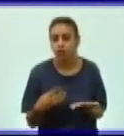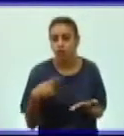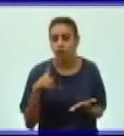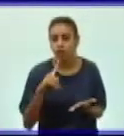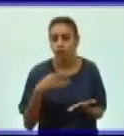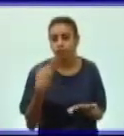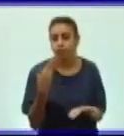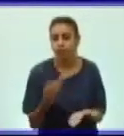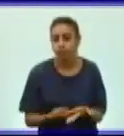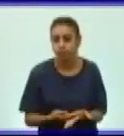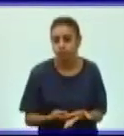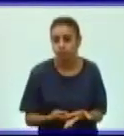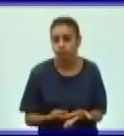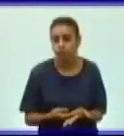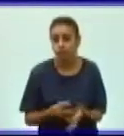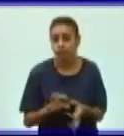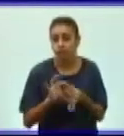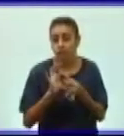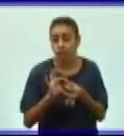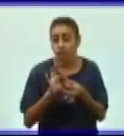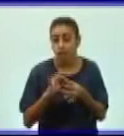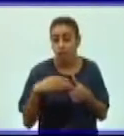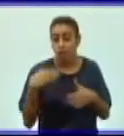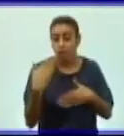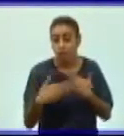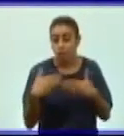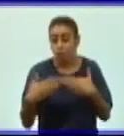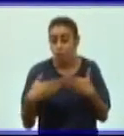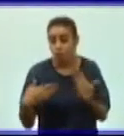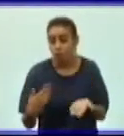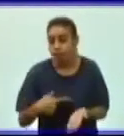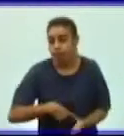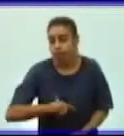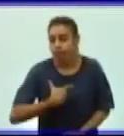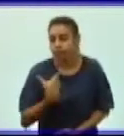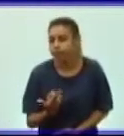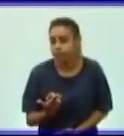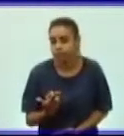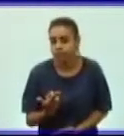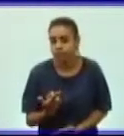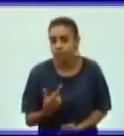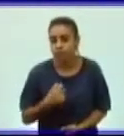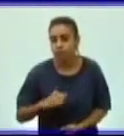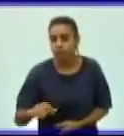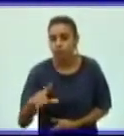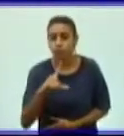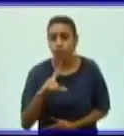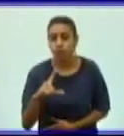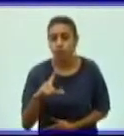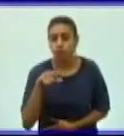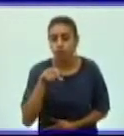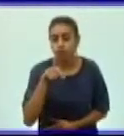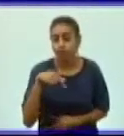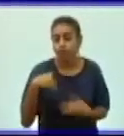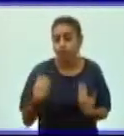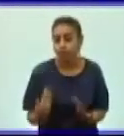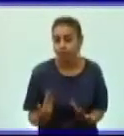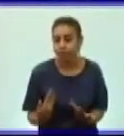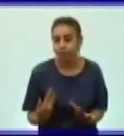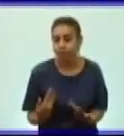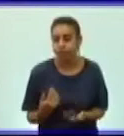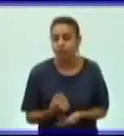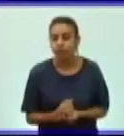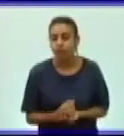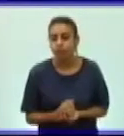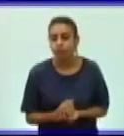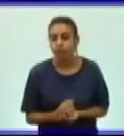política originó graves conflictos interétnicos, conflictos sociales, que estos conflictos trajo como resultado casi llevó